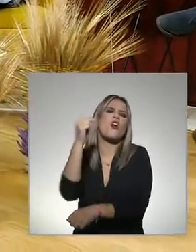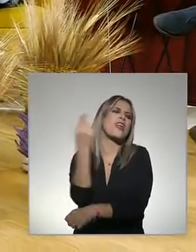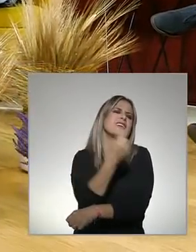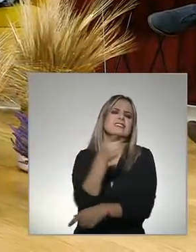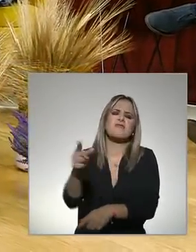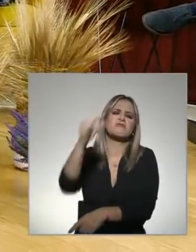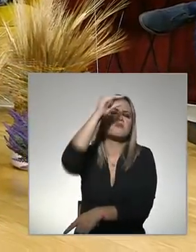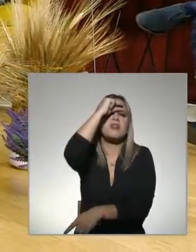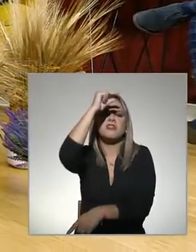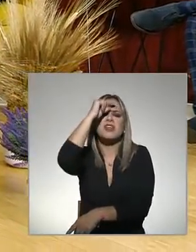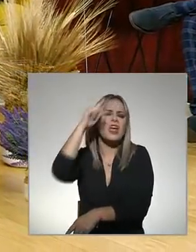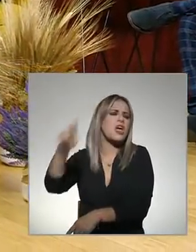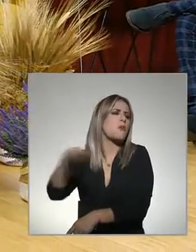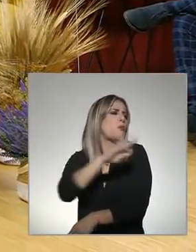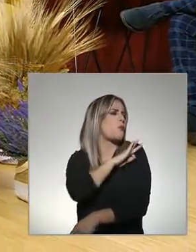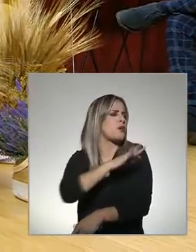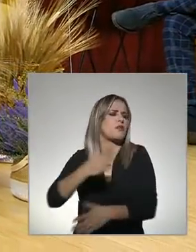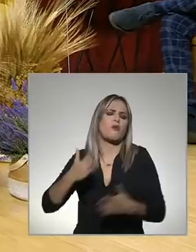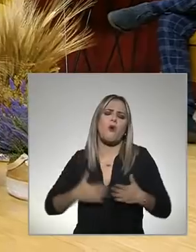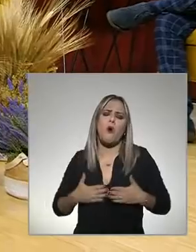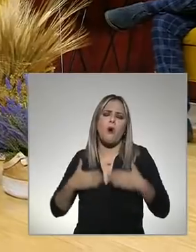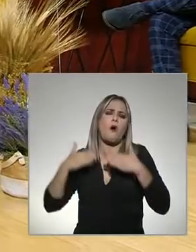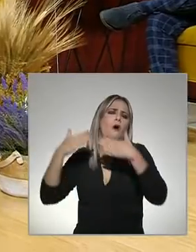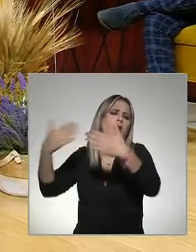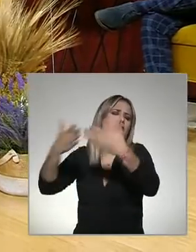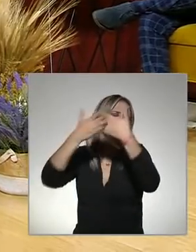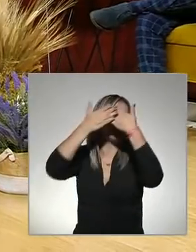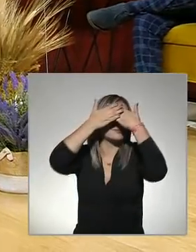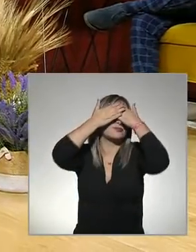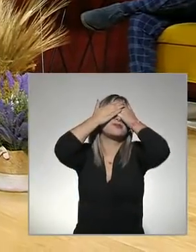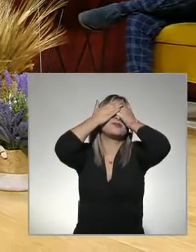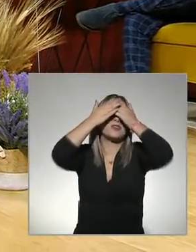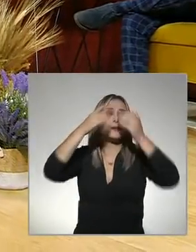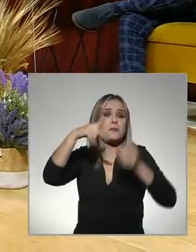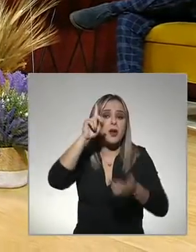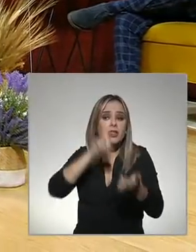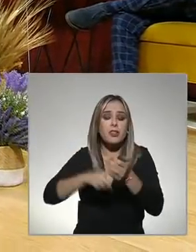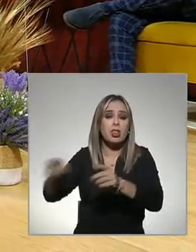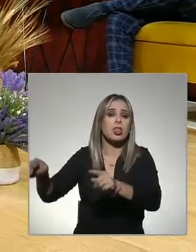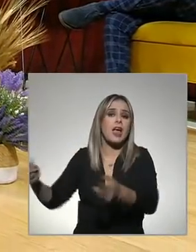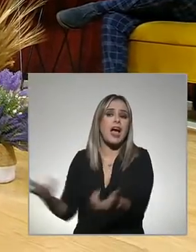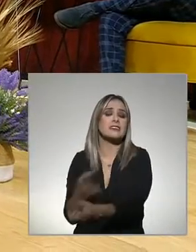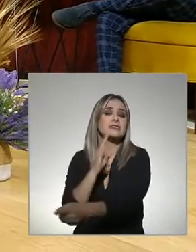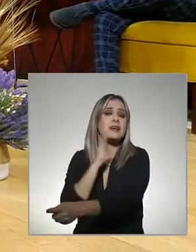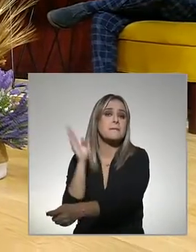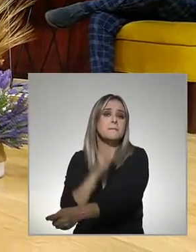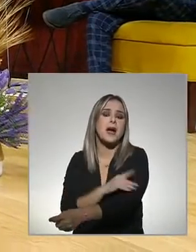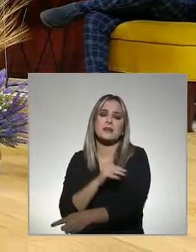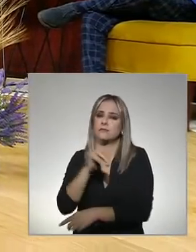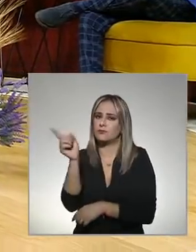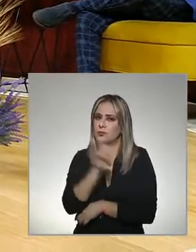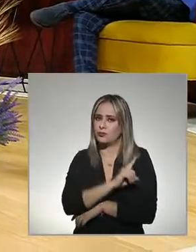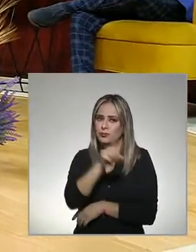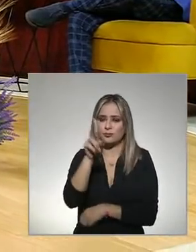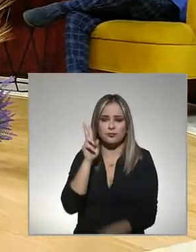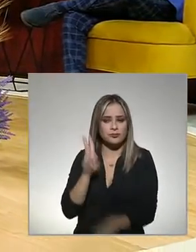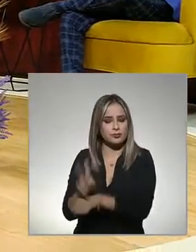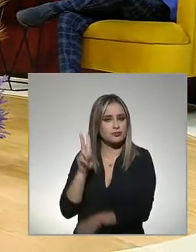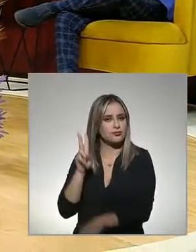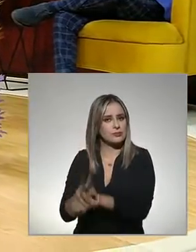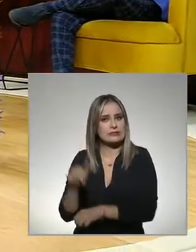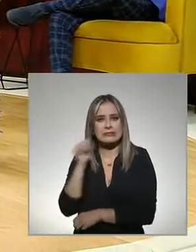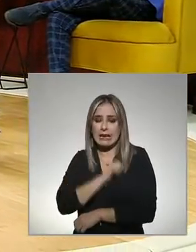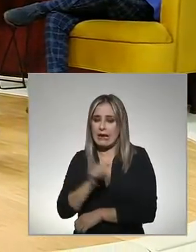vigilar, confiamos de más. ¿Los papás siempre tendrían que estar vigilando la actividad digital de los hijos? Yo creo